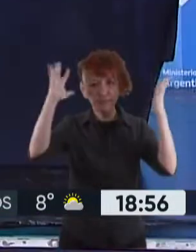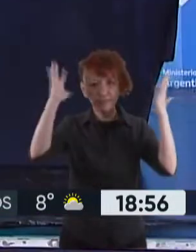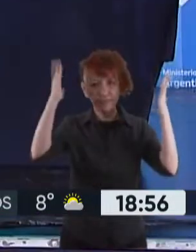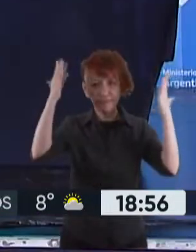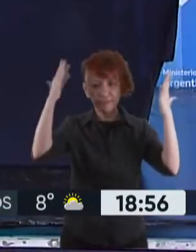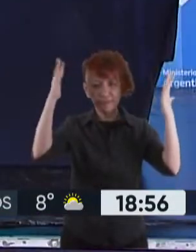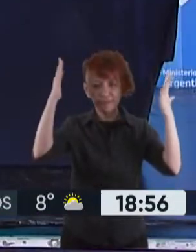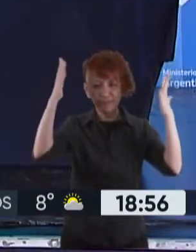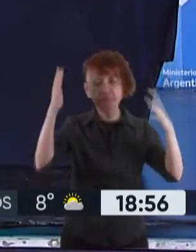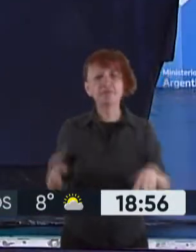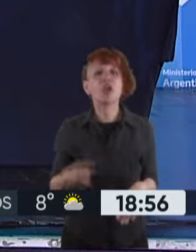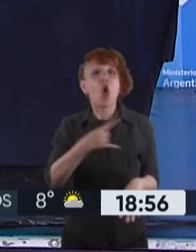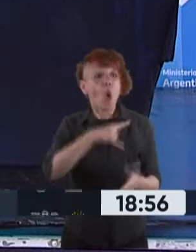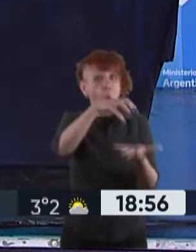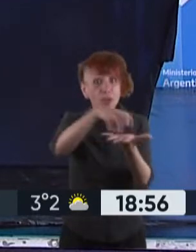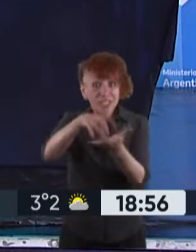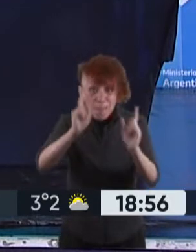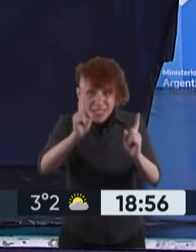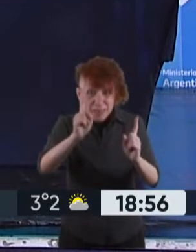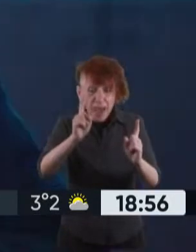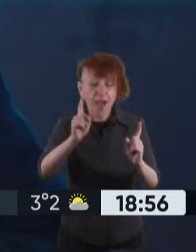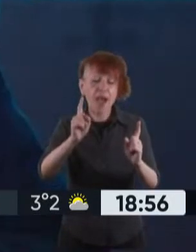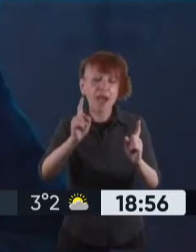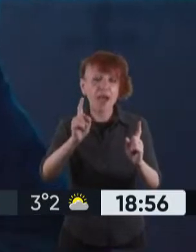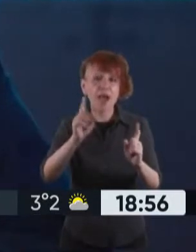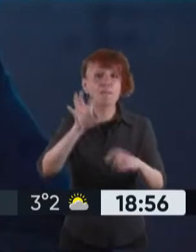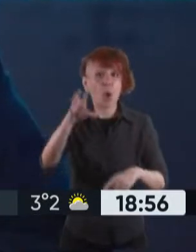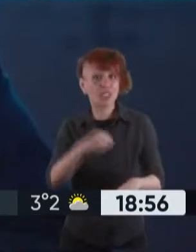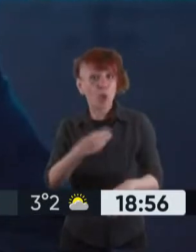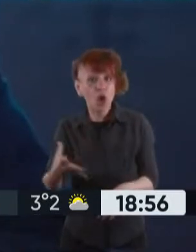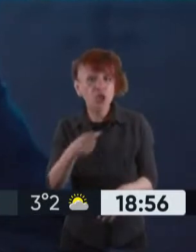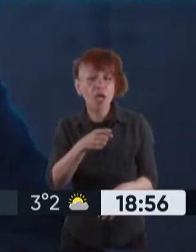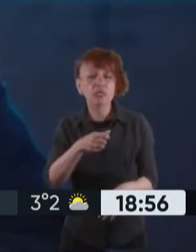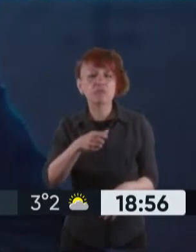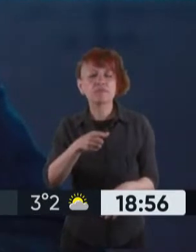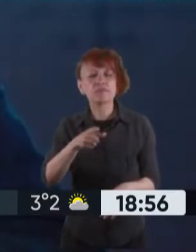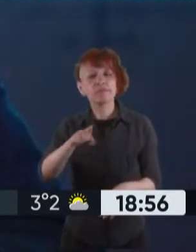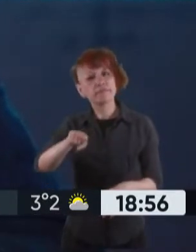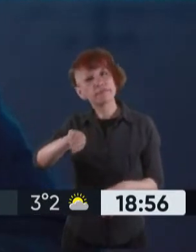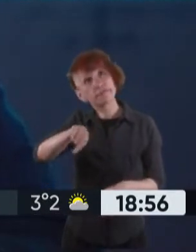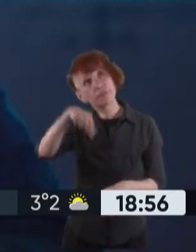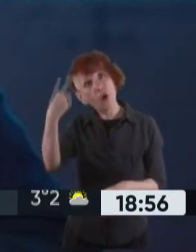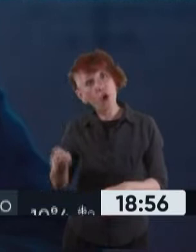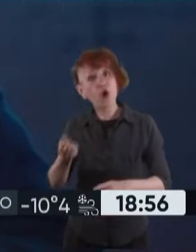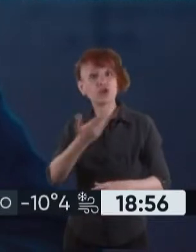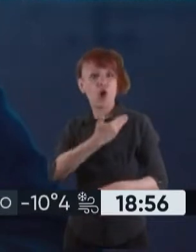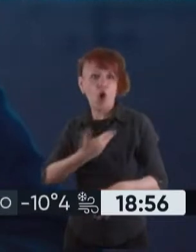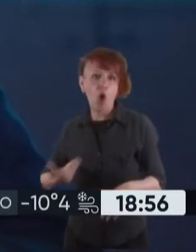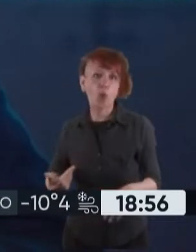Y esas universidades del Gran Buenos Aires, que han sido tan denostadas en algunos momentos